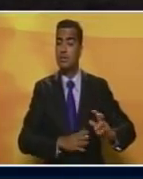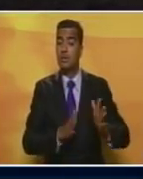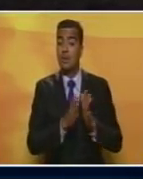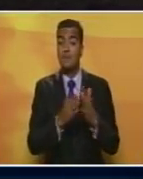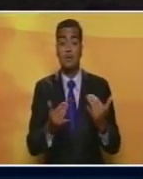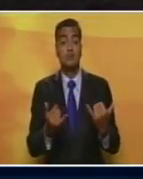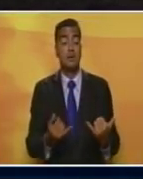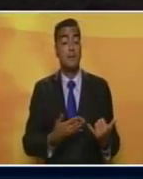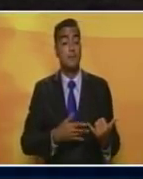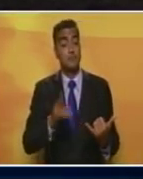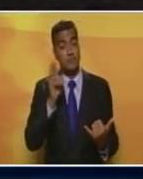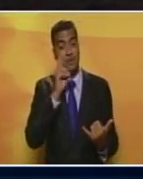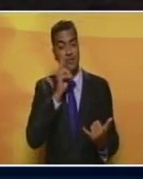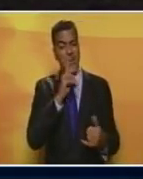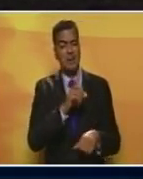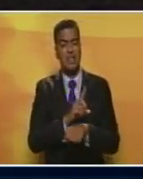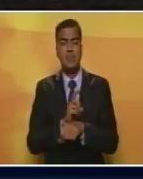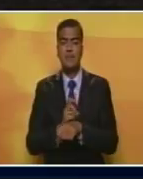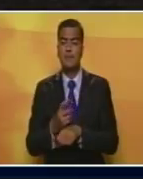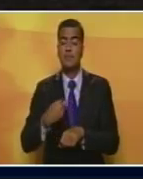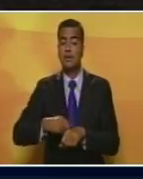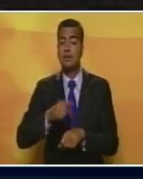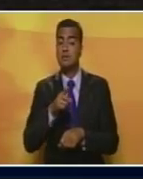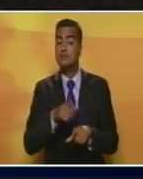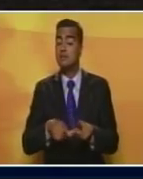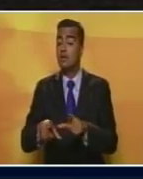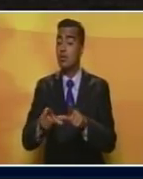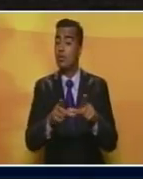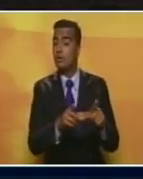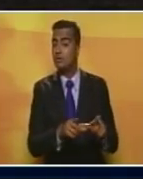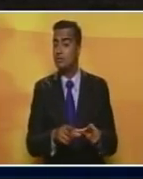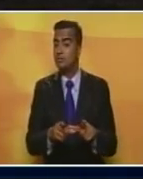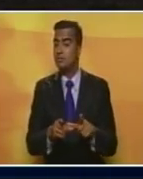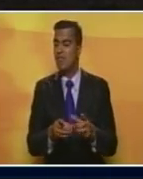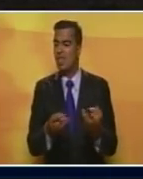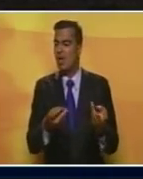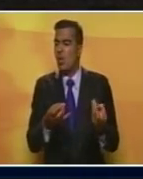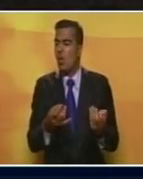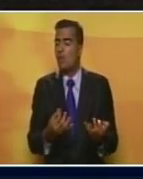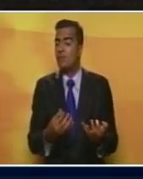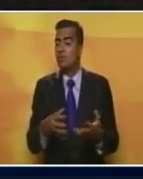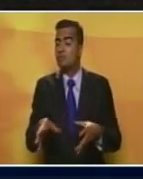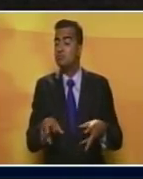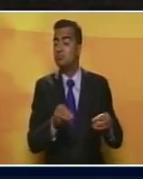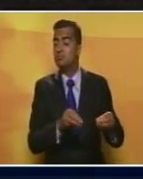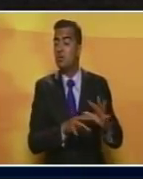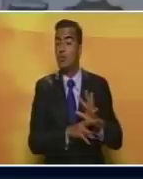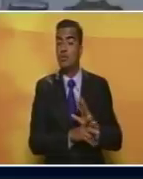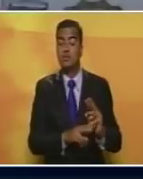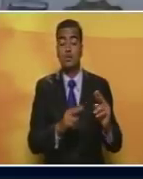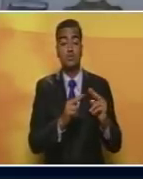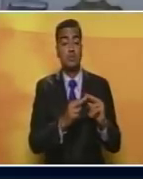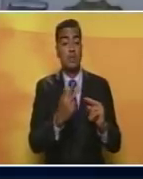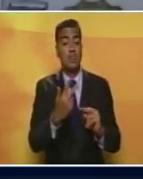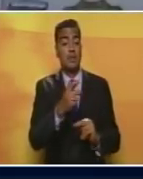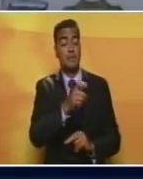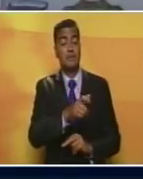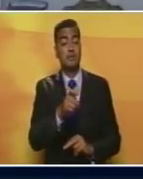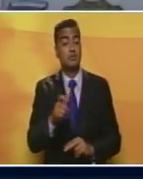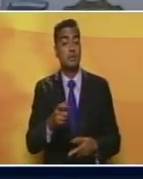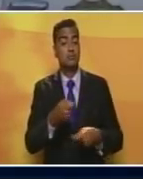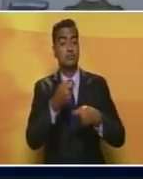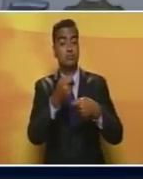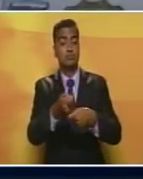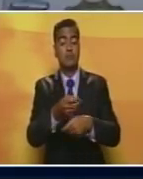46 años, identificada como Marieli Salazar, fue detenida junto a su hijo y sobrino, quienes serían cómplices del hecho. El Cuerpo de